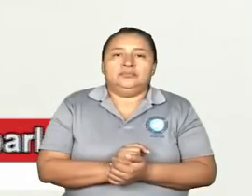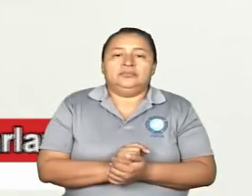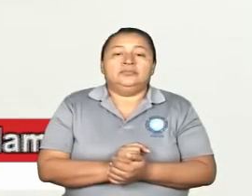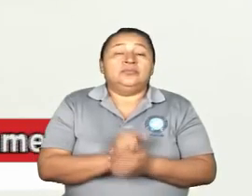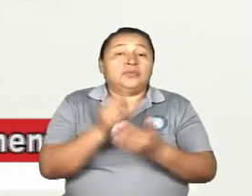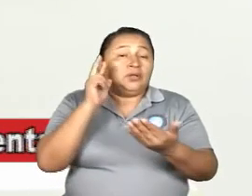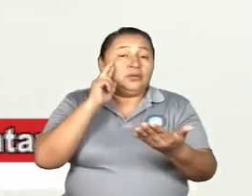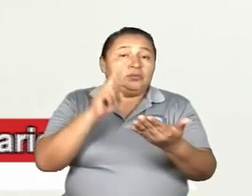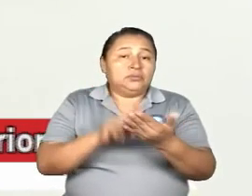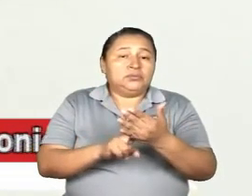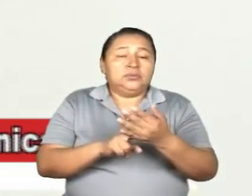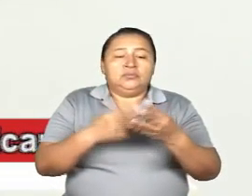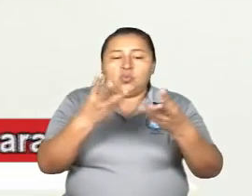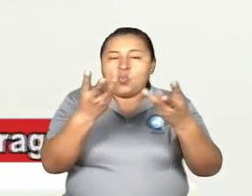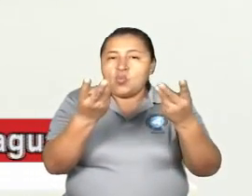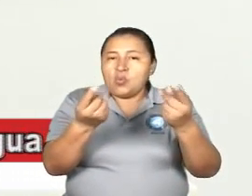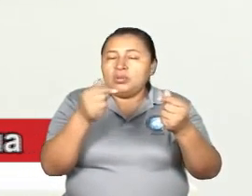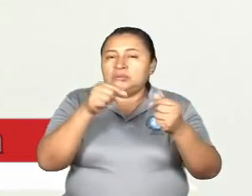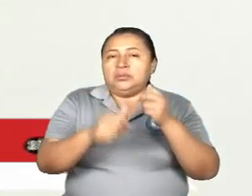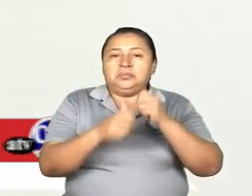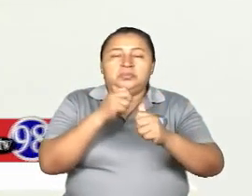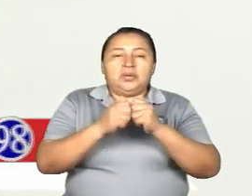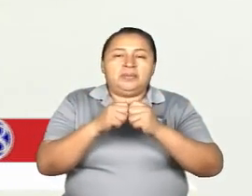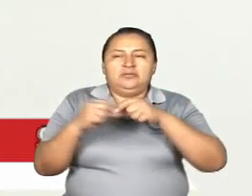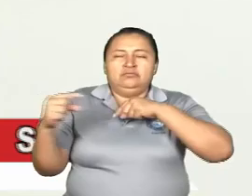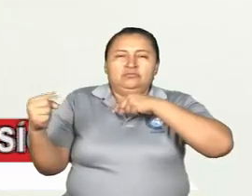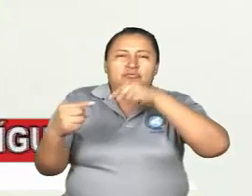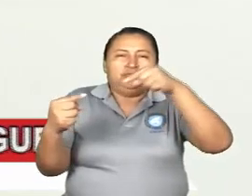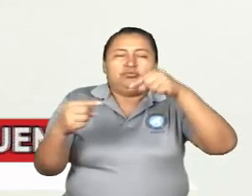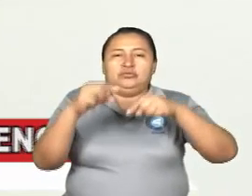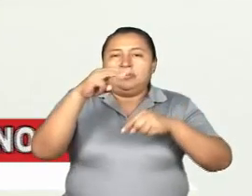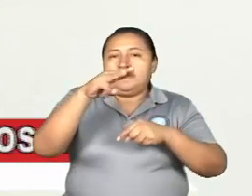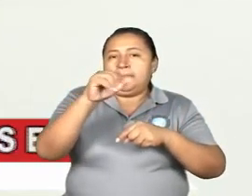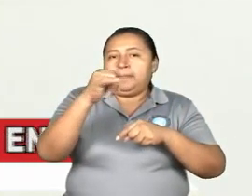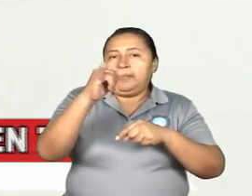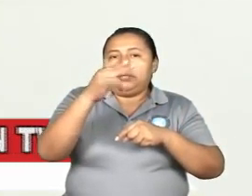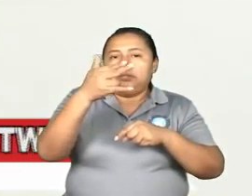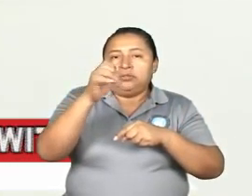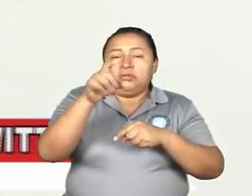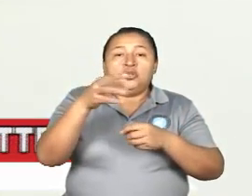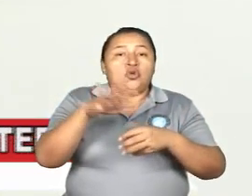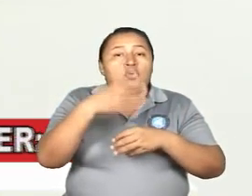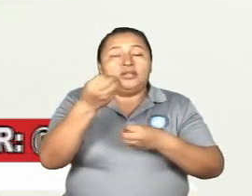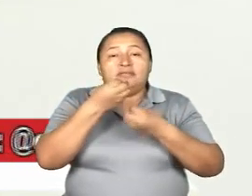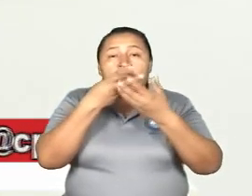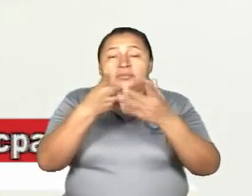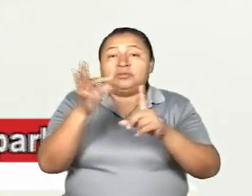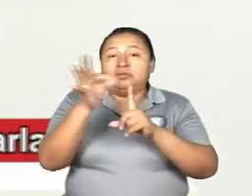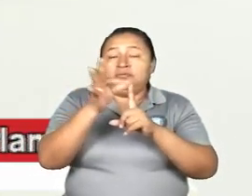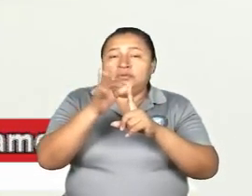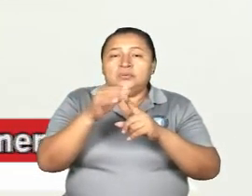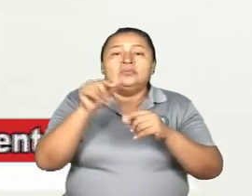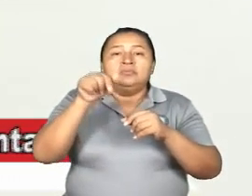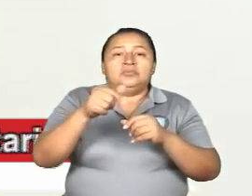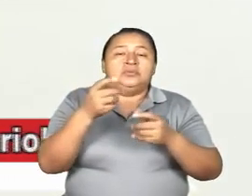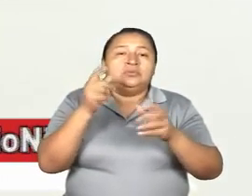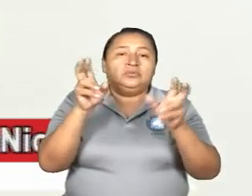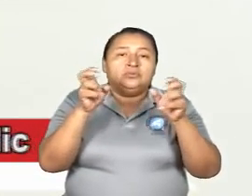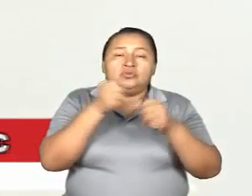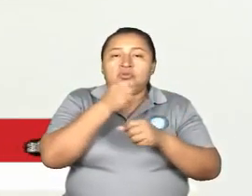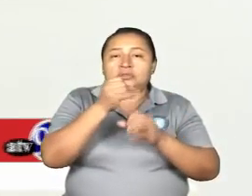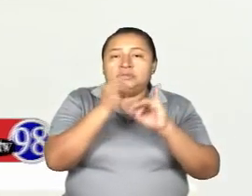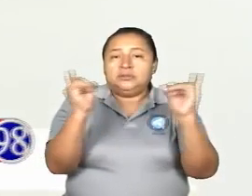El recuento de las afectaciones dejadas por el huracán Michael a su paso por Florida y otras informaciones se las dejamos en nuestro segmento de